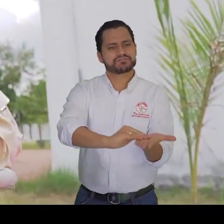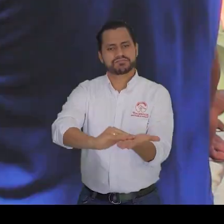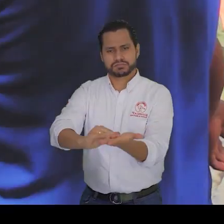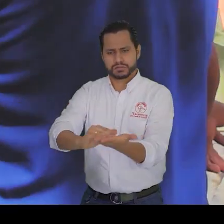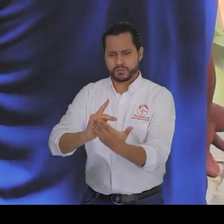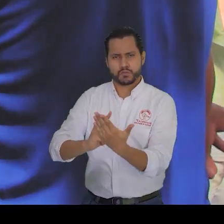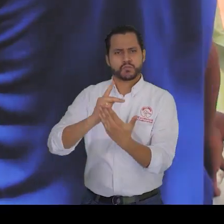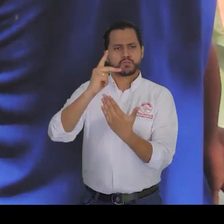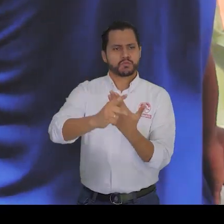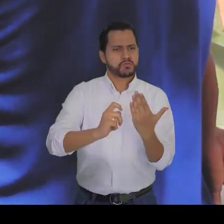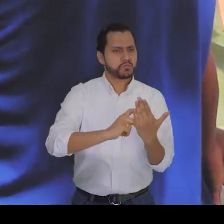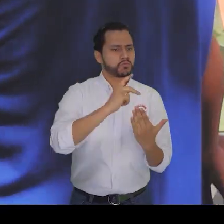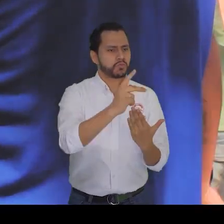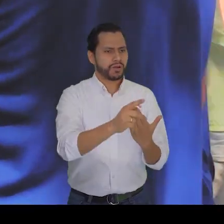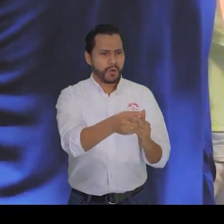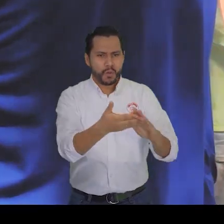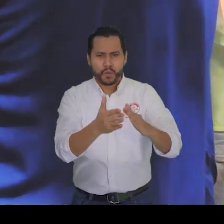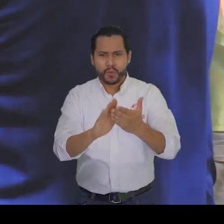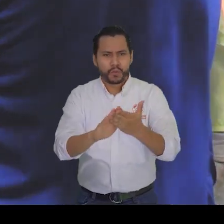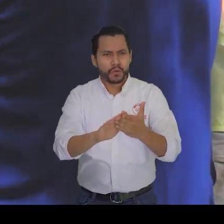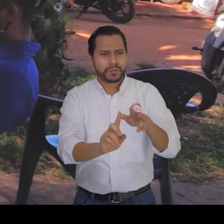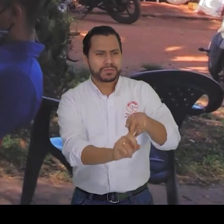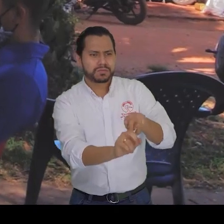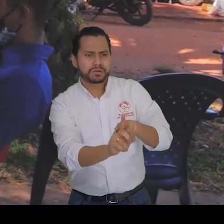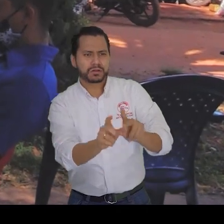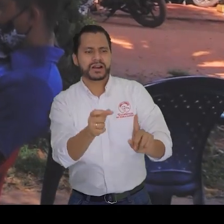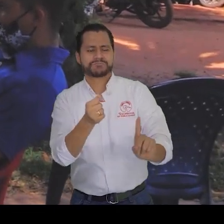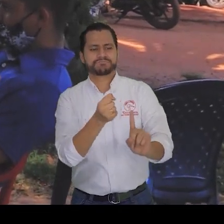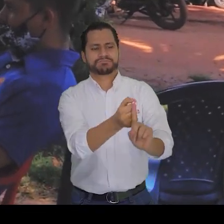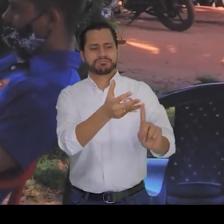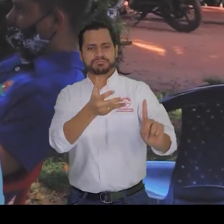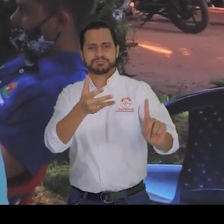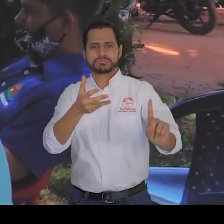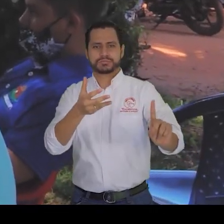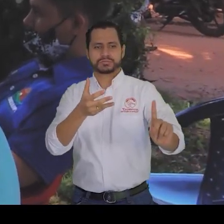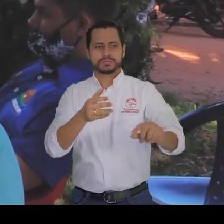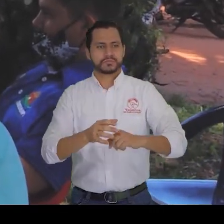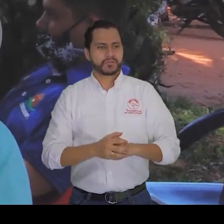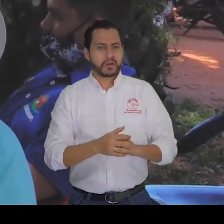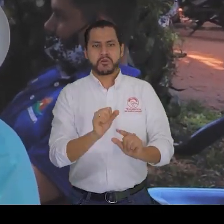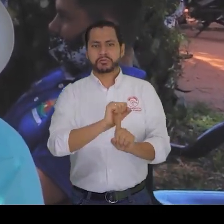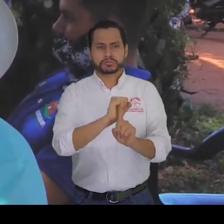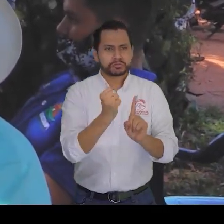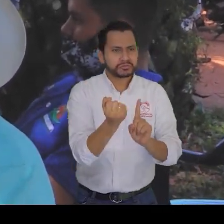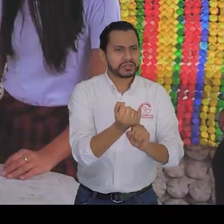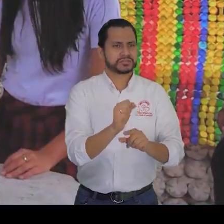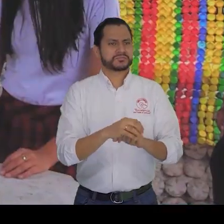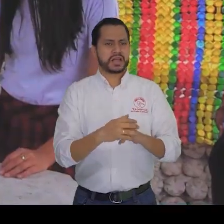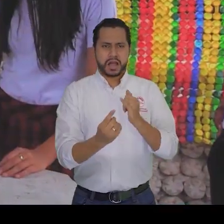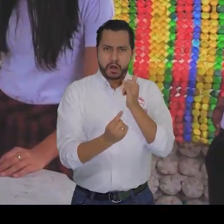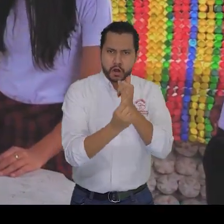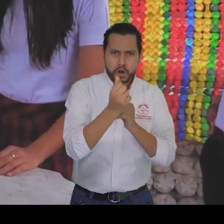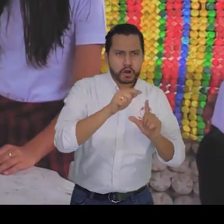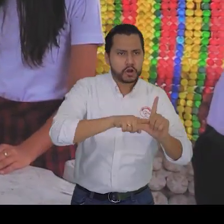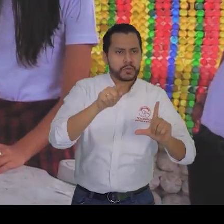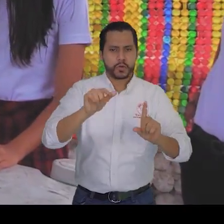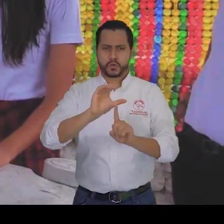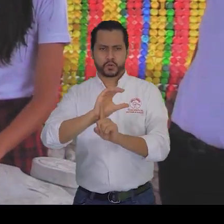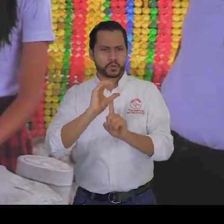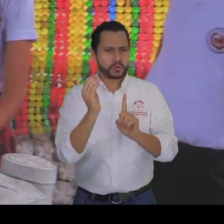locales a través de proyectos comunitarios que impactan diversas poblaciones, desde ámbitos